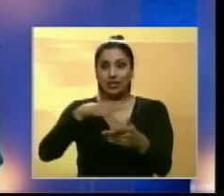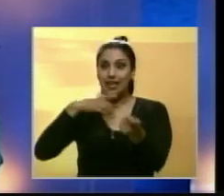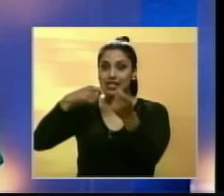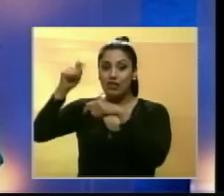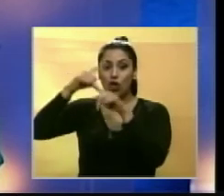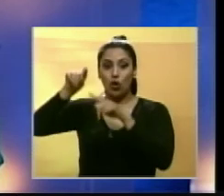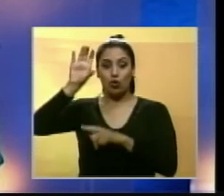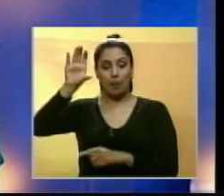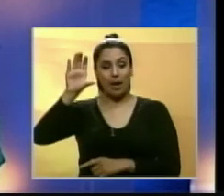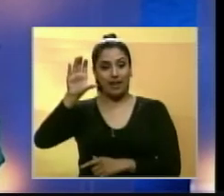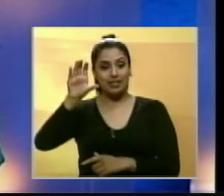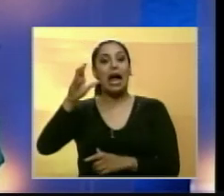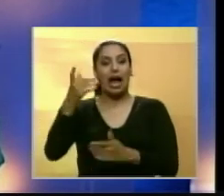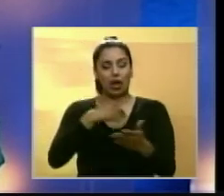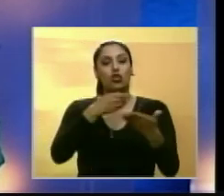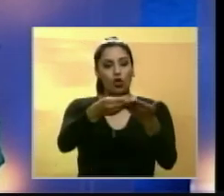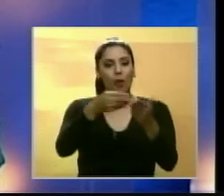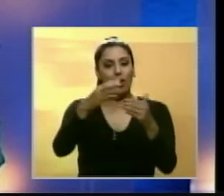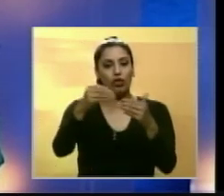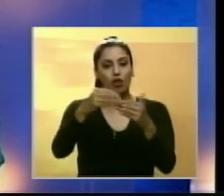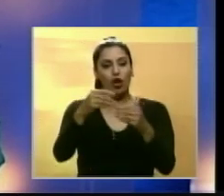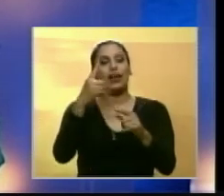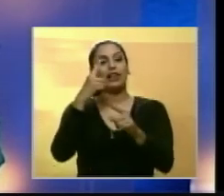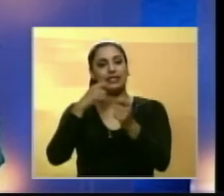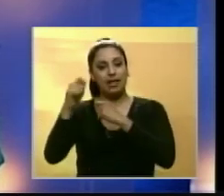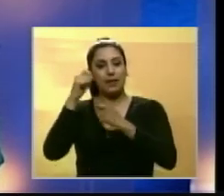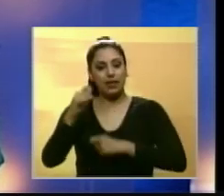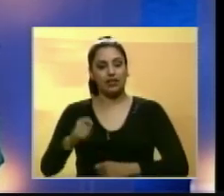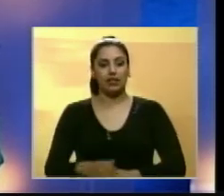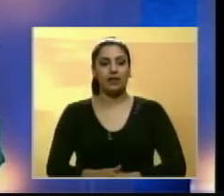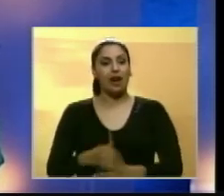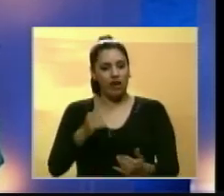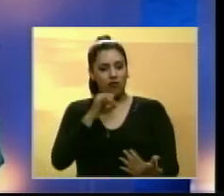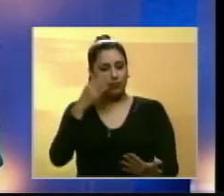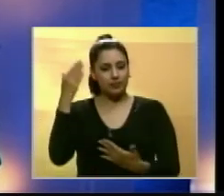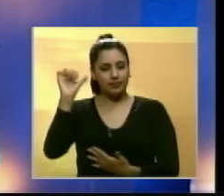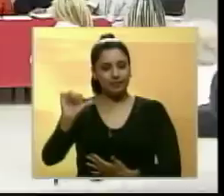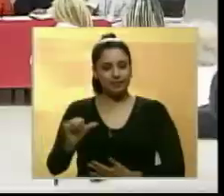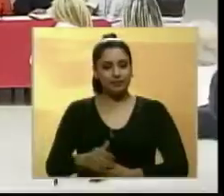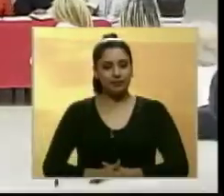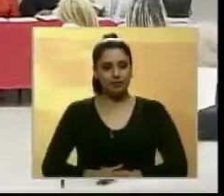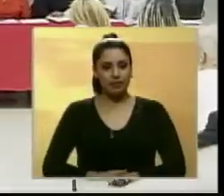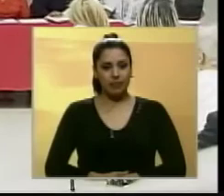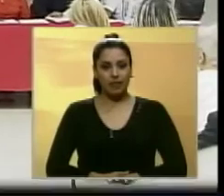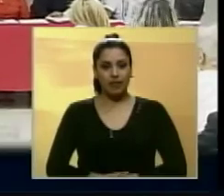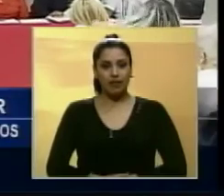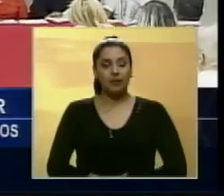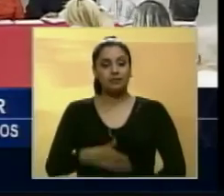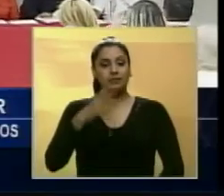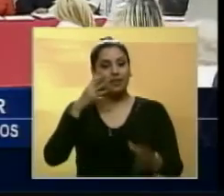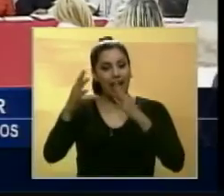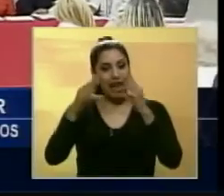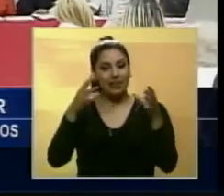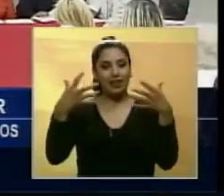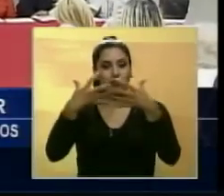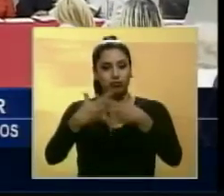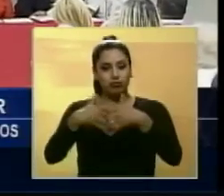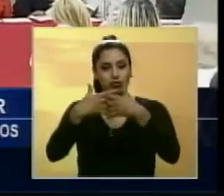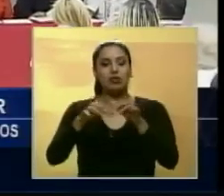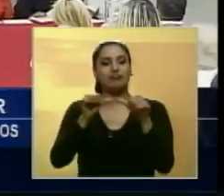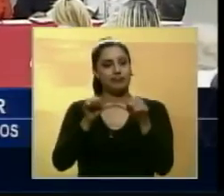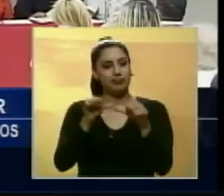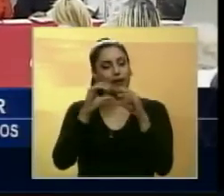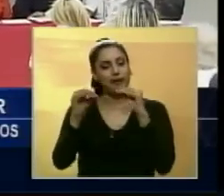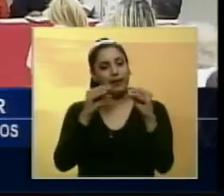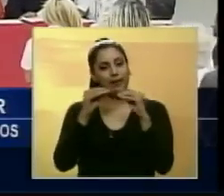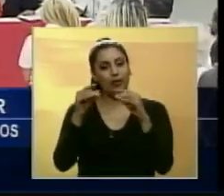que produzcan en Venezuela y vendan sus productos a otros países. Liz Flores nos amplía. El diálogo con los empresarios continúa.